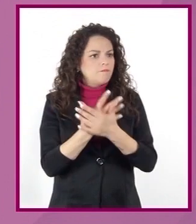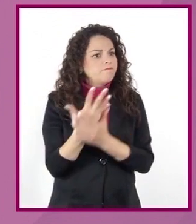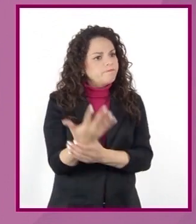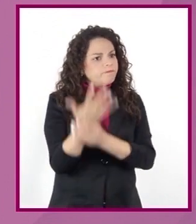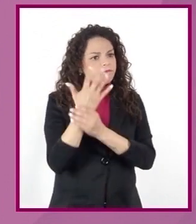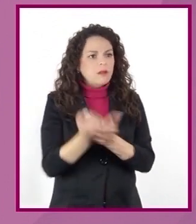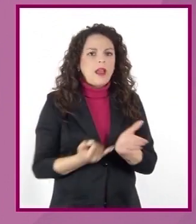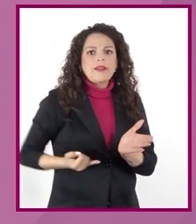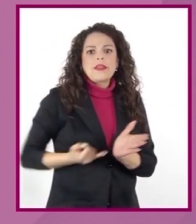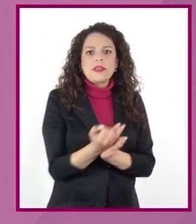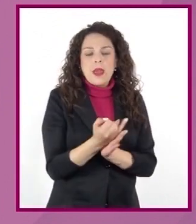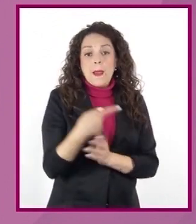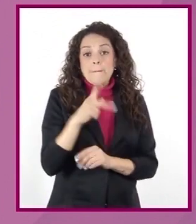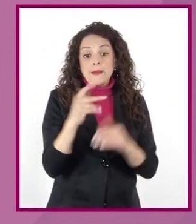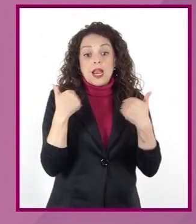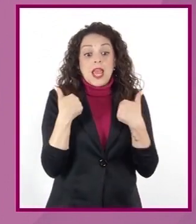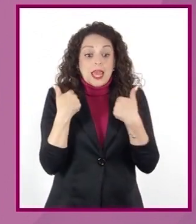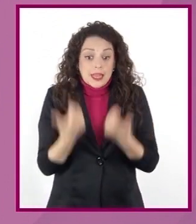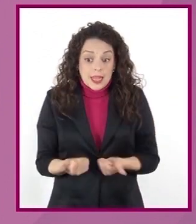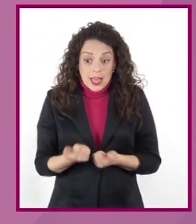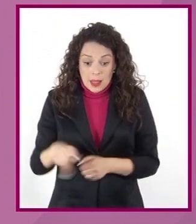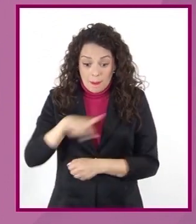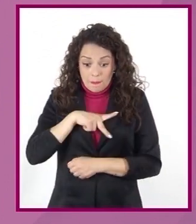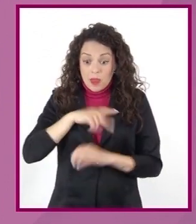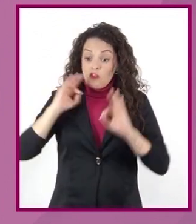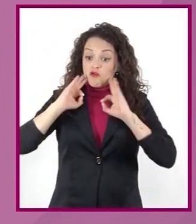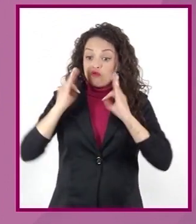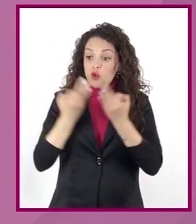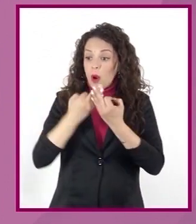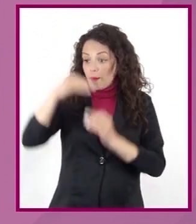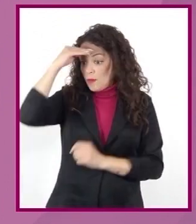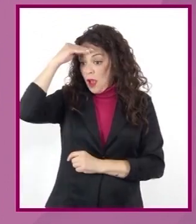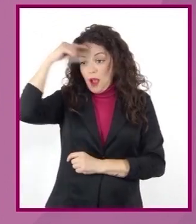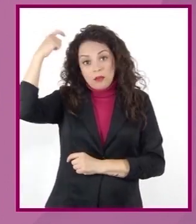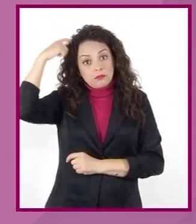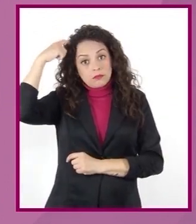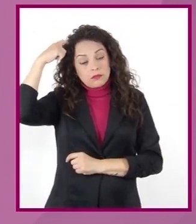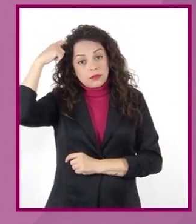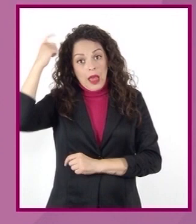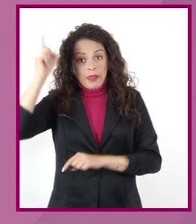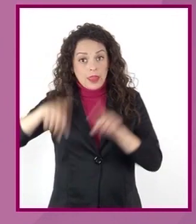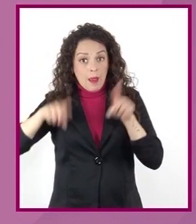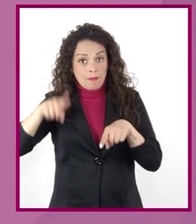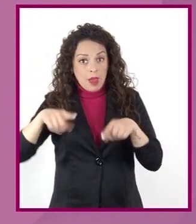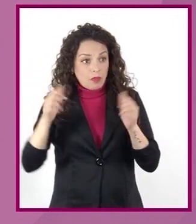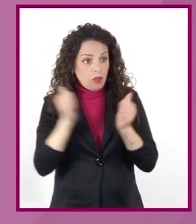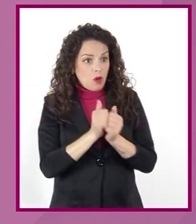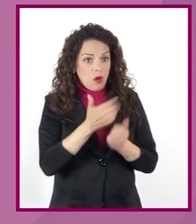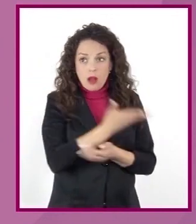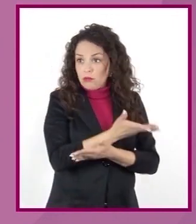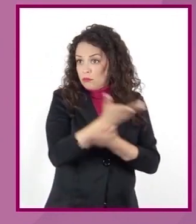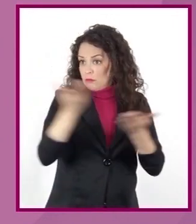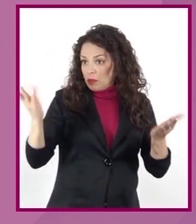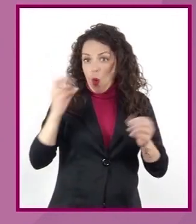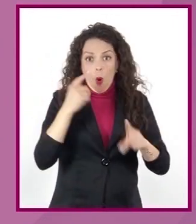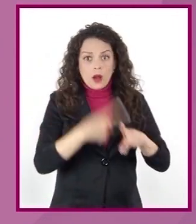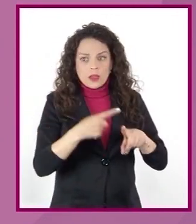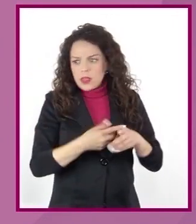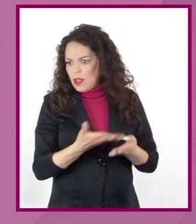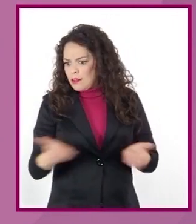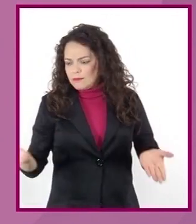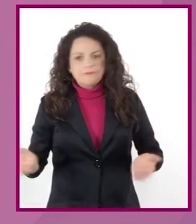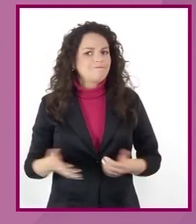entendiendo que su manera de pensar no depende de quién o qué les rodea, sino que